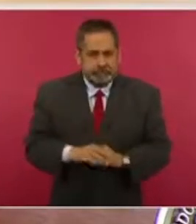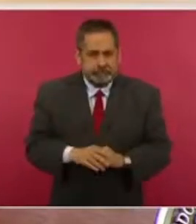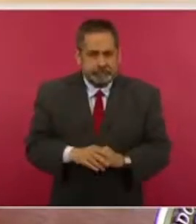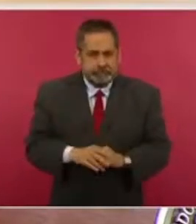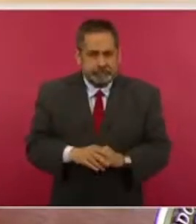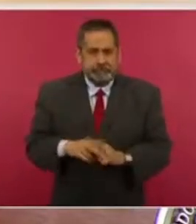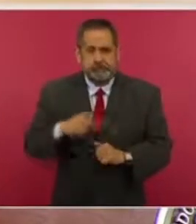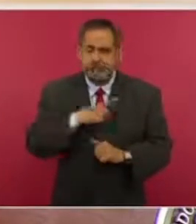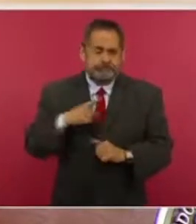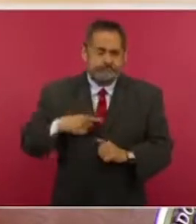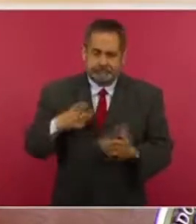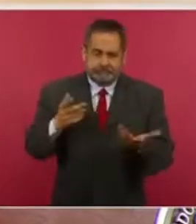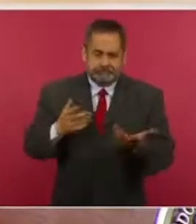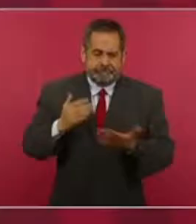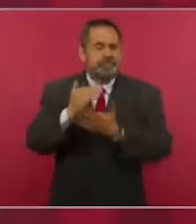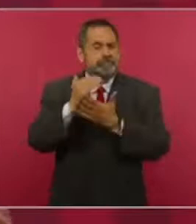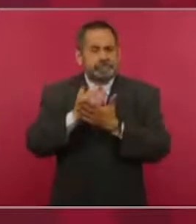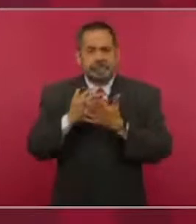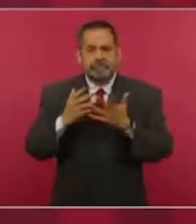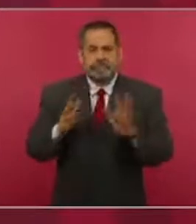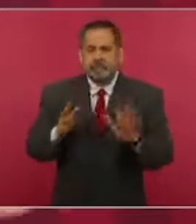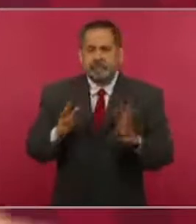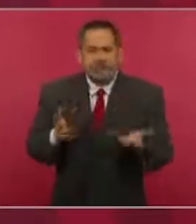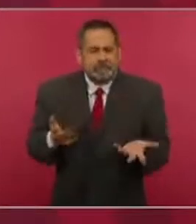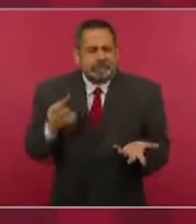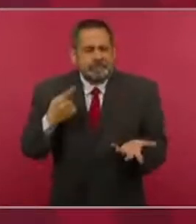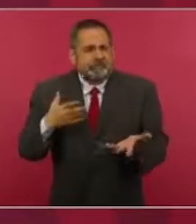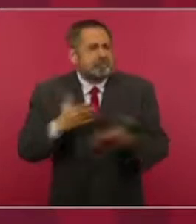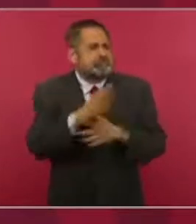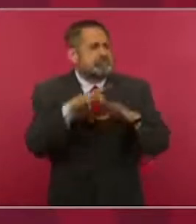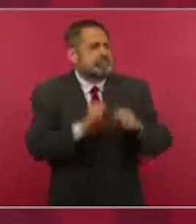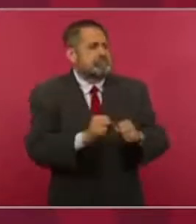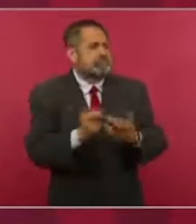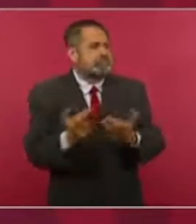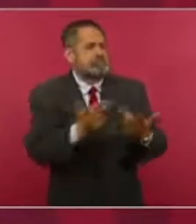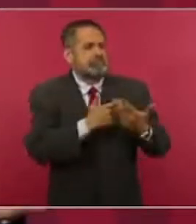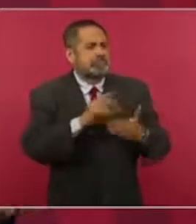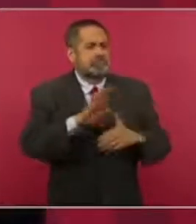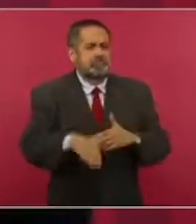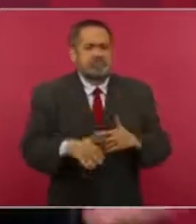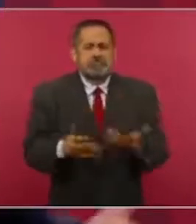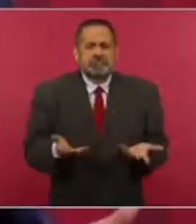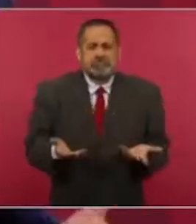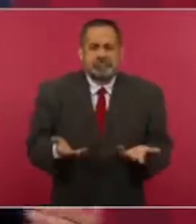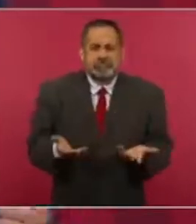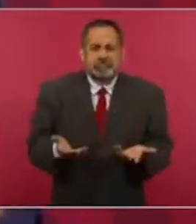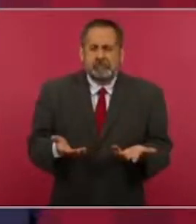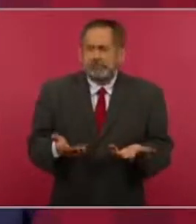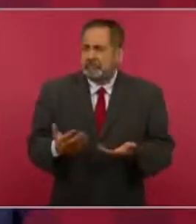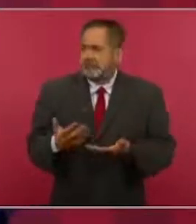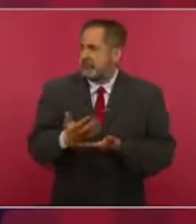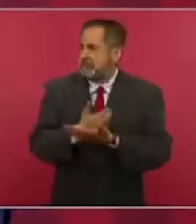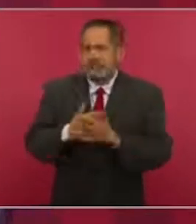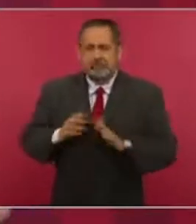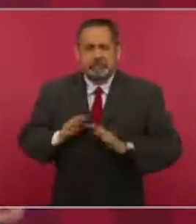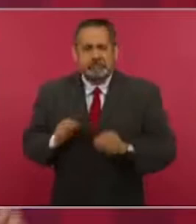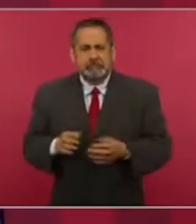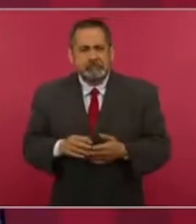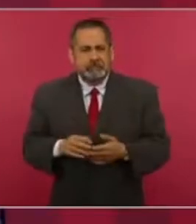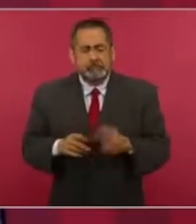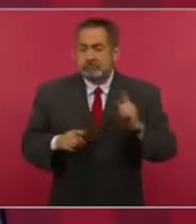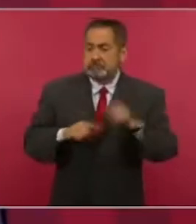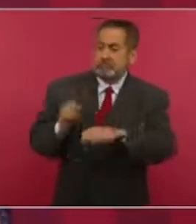debió evitar. ¿Qué se gana después de que se inicie una guerra con